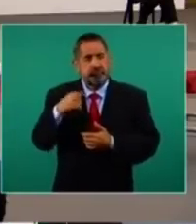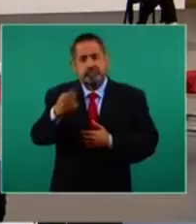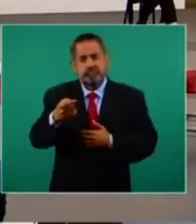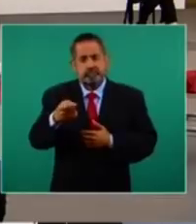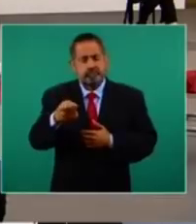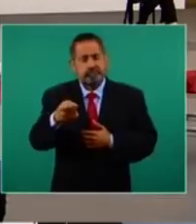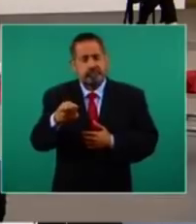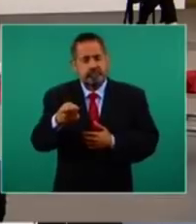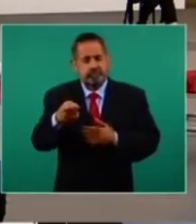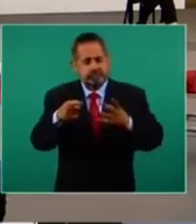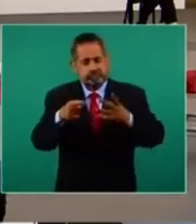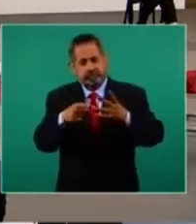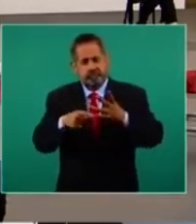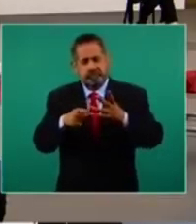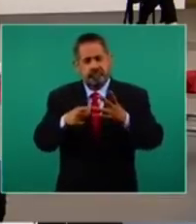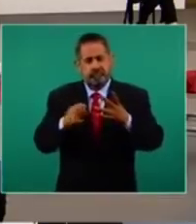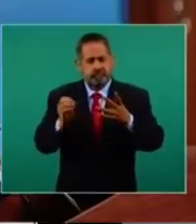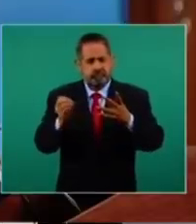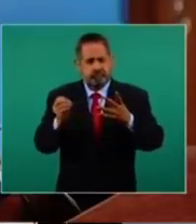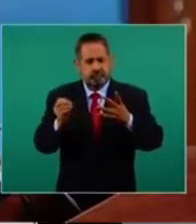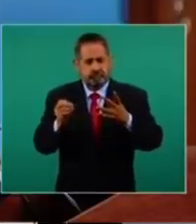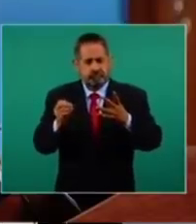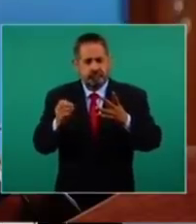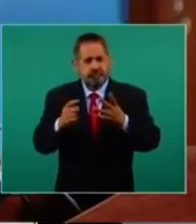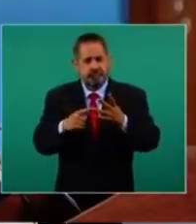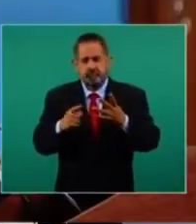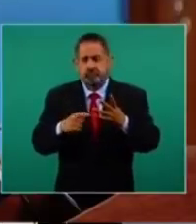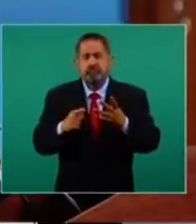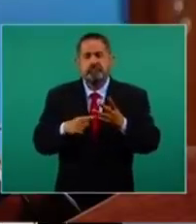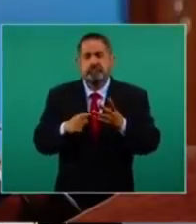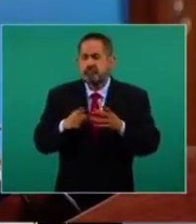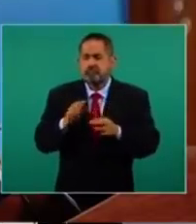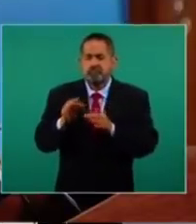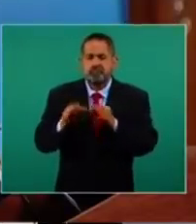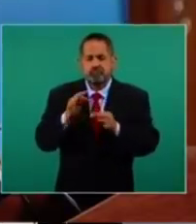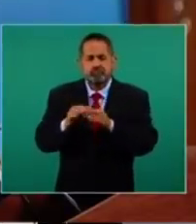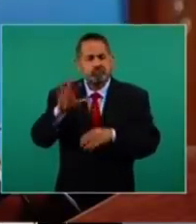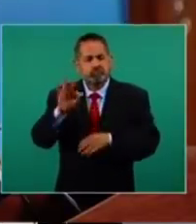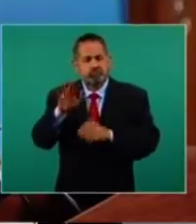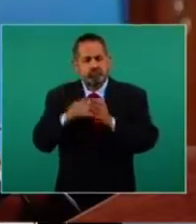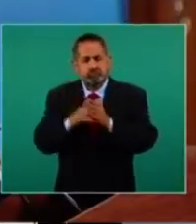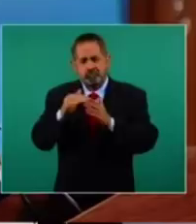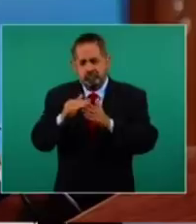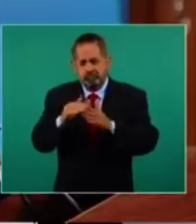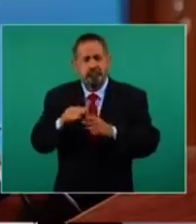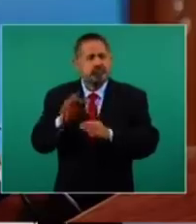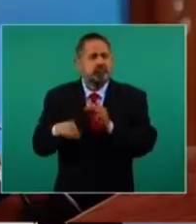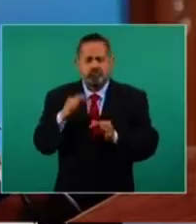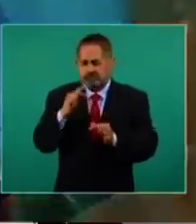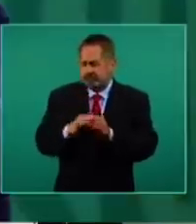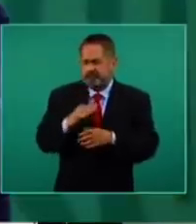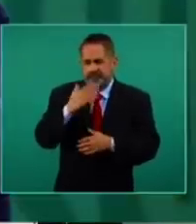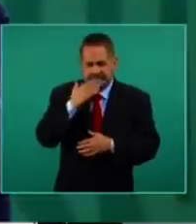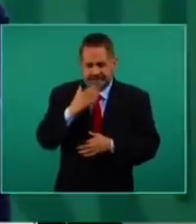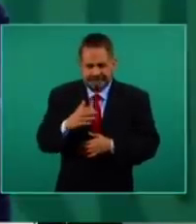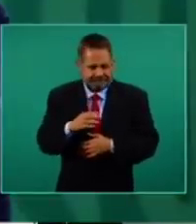finales del mes vamos a tener 40 millones de dosis,